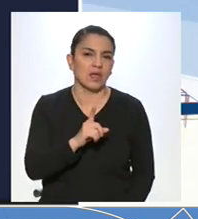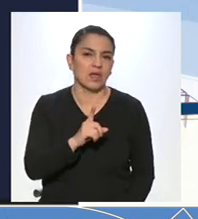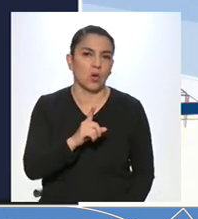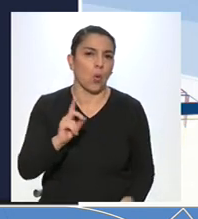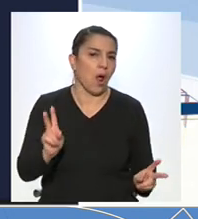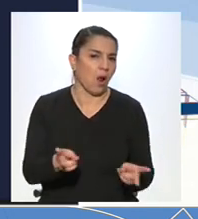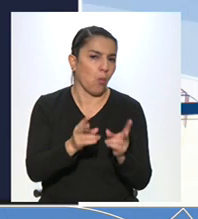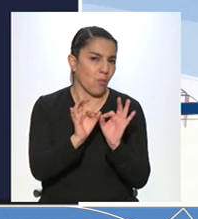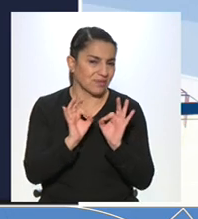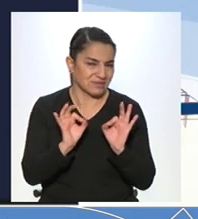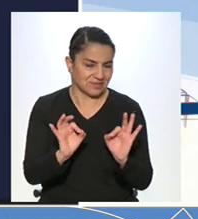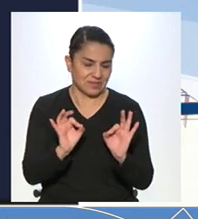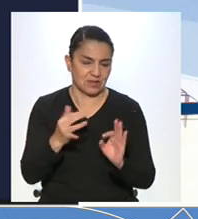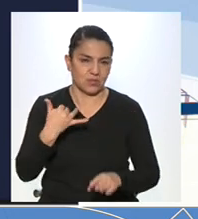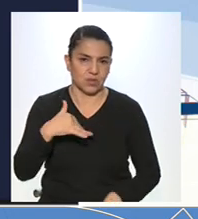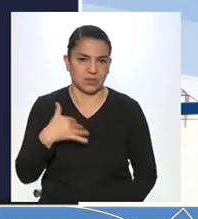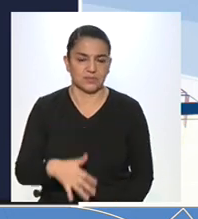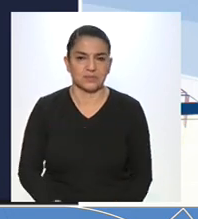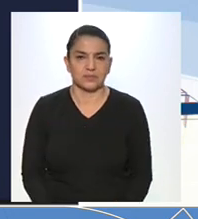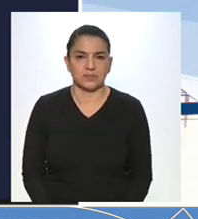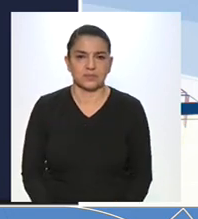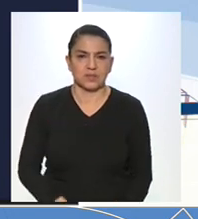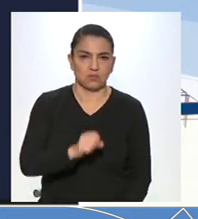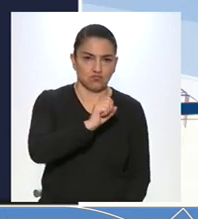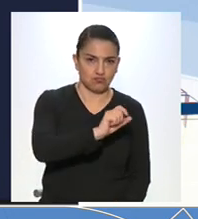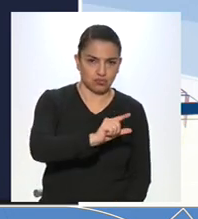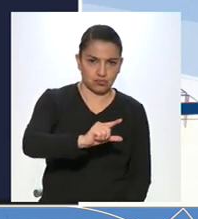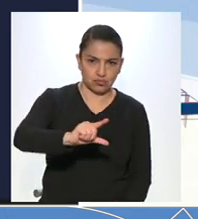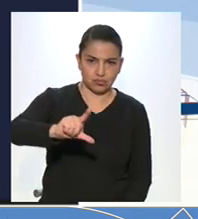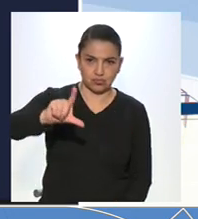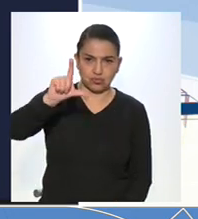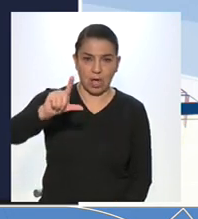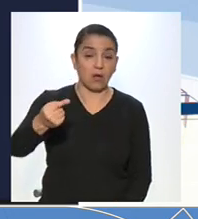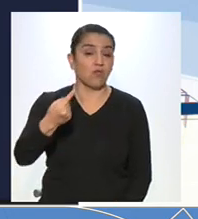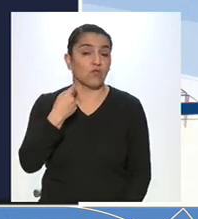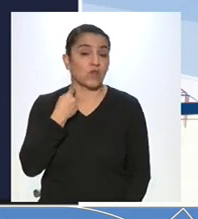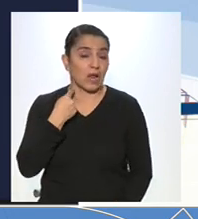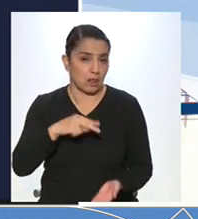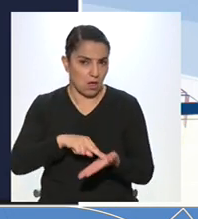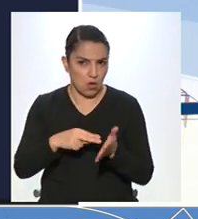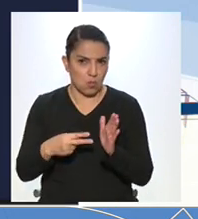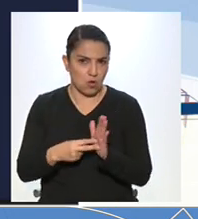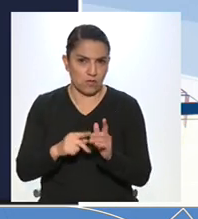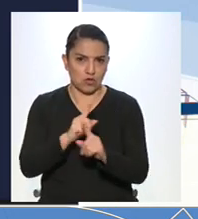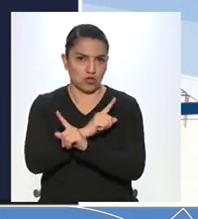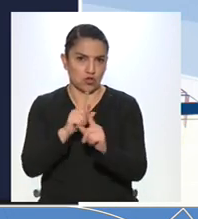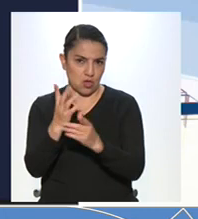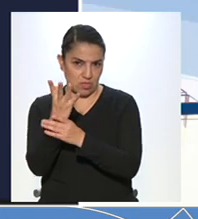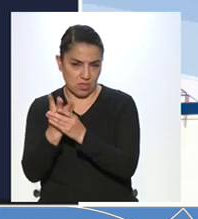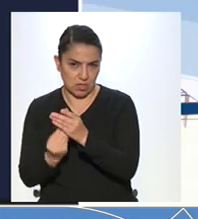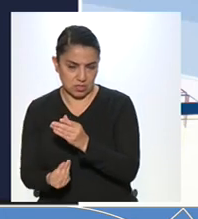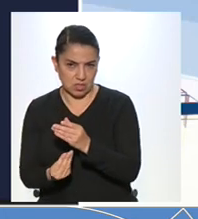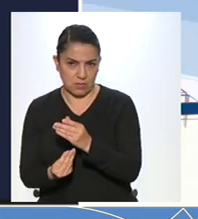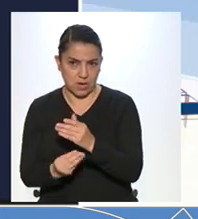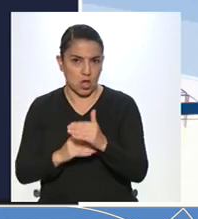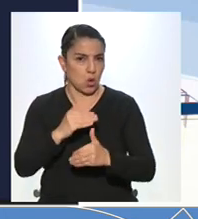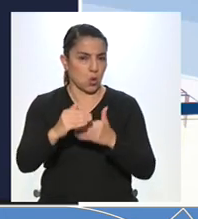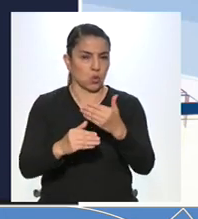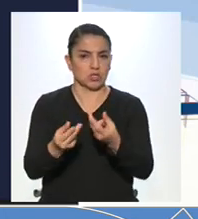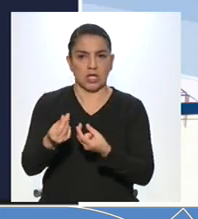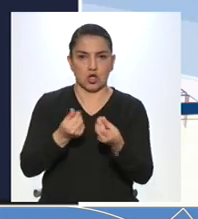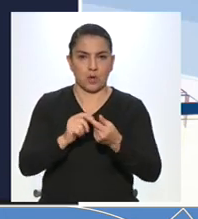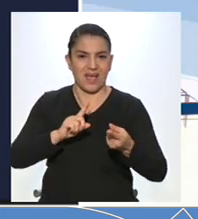recuperación particularmente relevante. Aunque las repercusiones de esta crisis están muy lejos de desaparecer y el curso de la economía ha tenido un